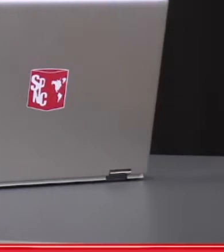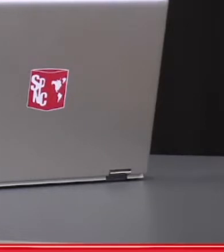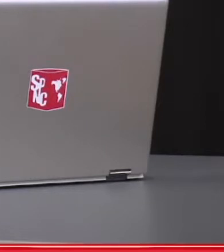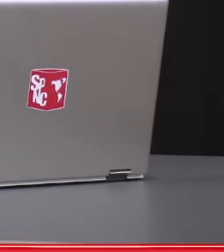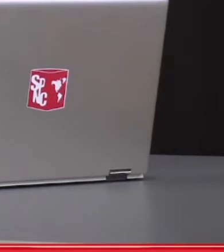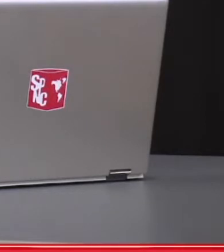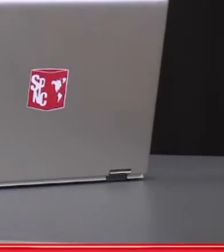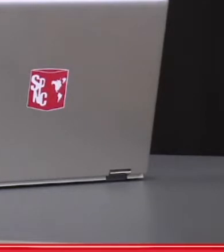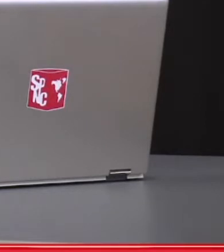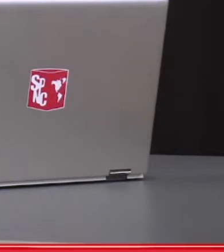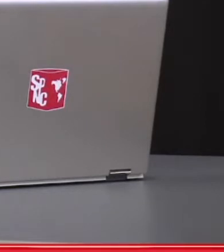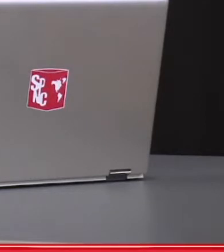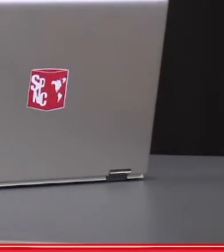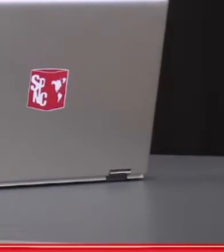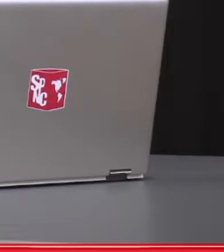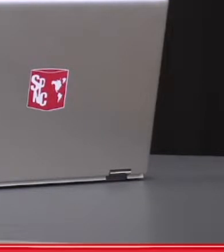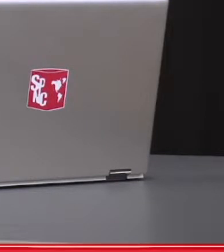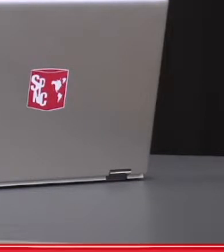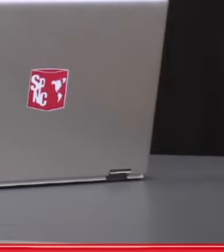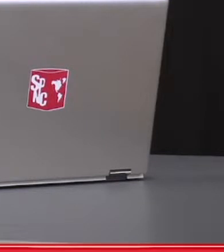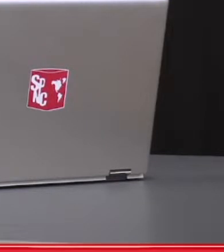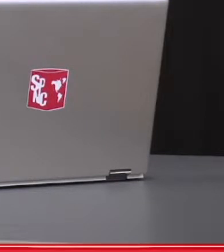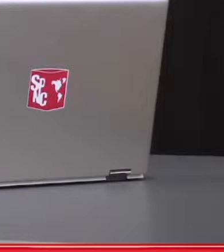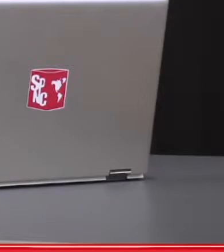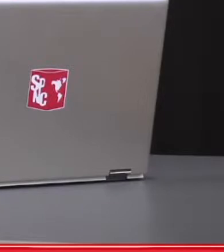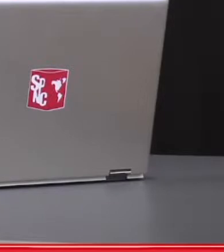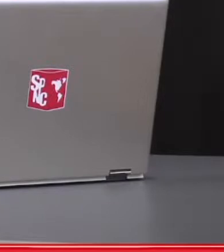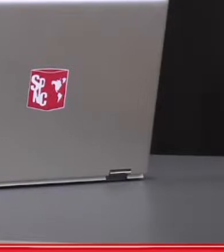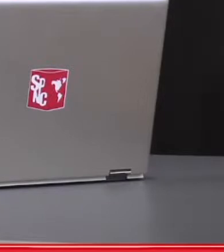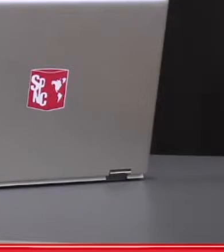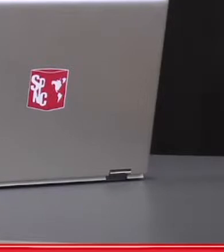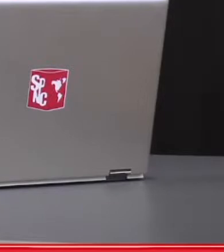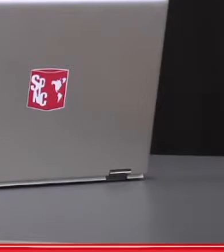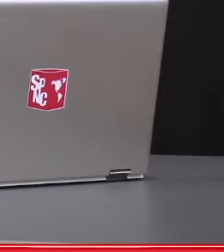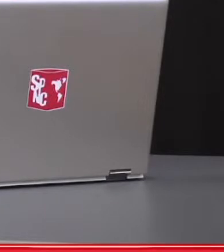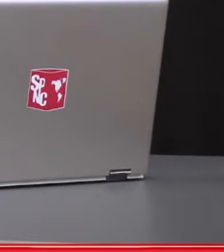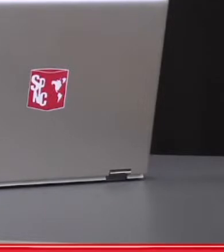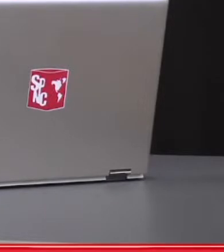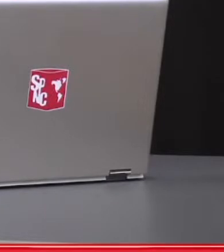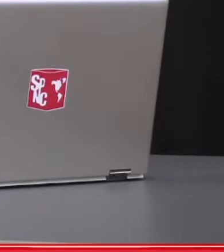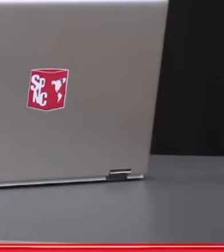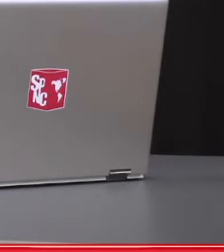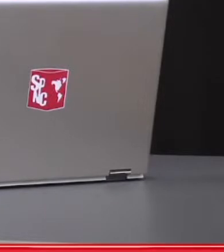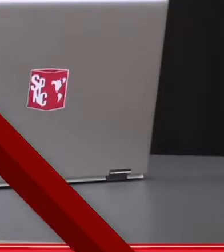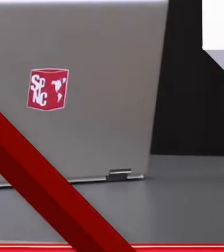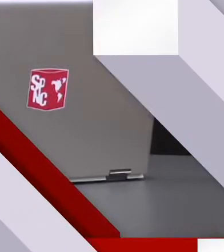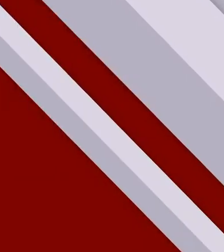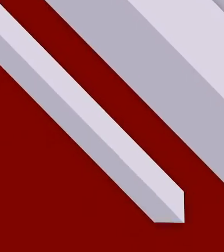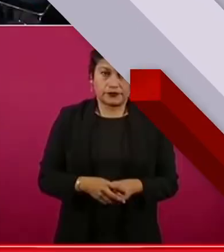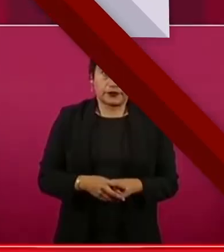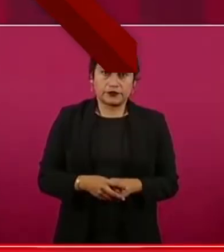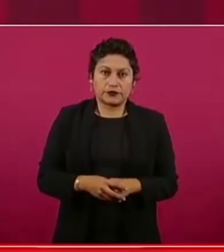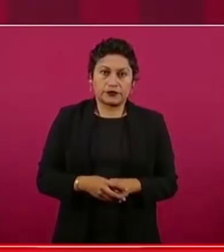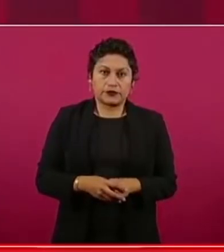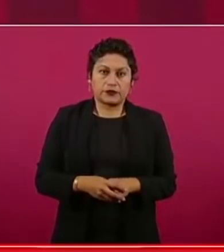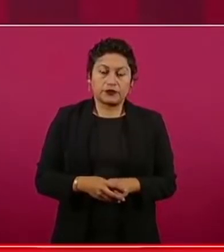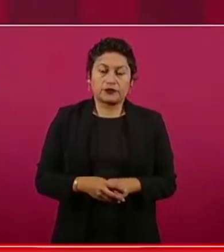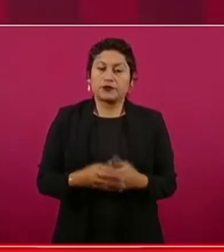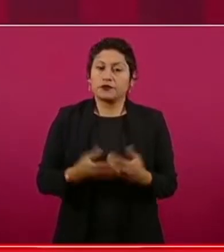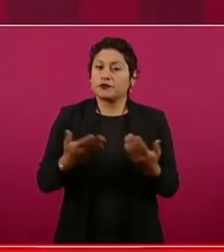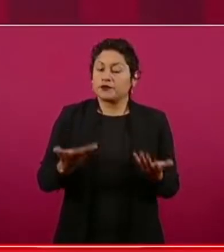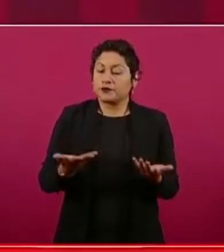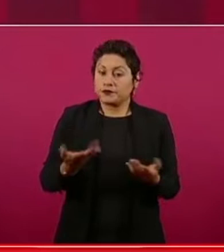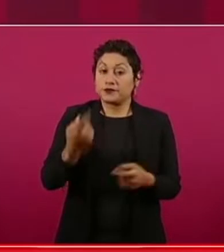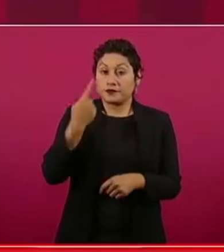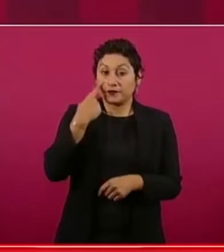más que ha impulsado en beneficio del pueblo de México. Escuchemos al presidente de México. Lo general